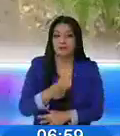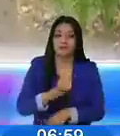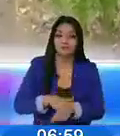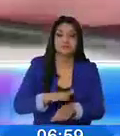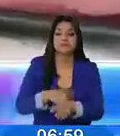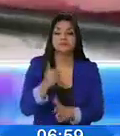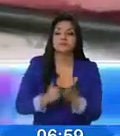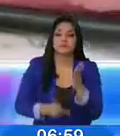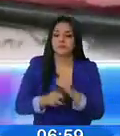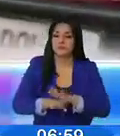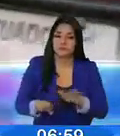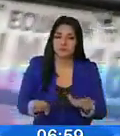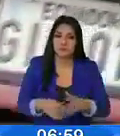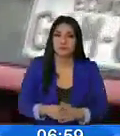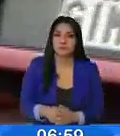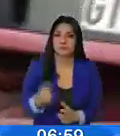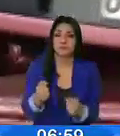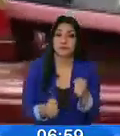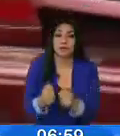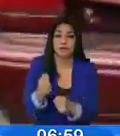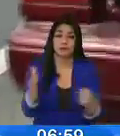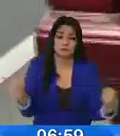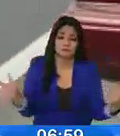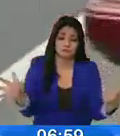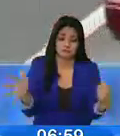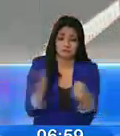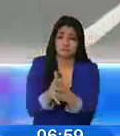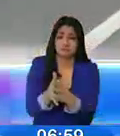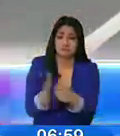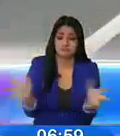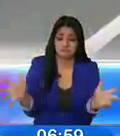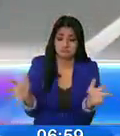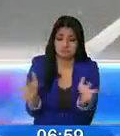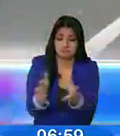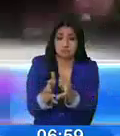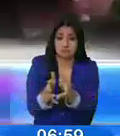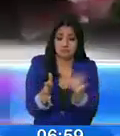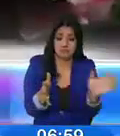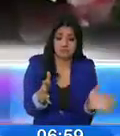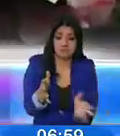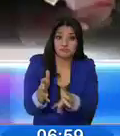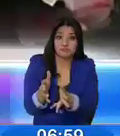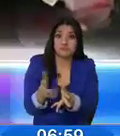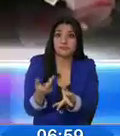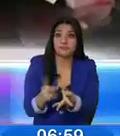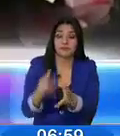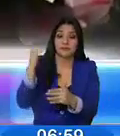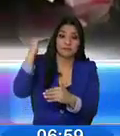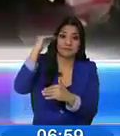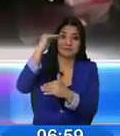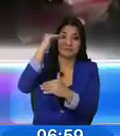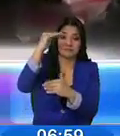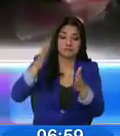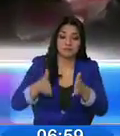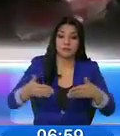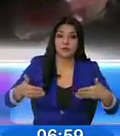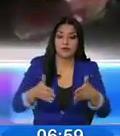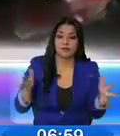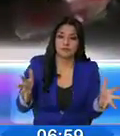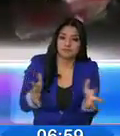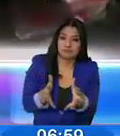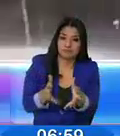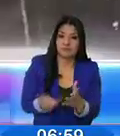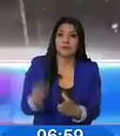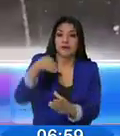causas del incidente. El automotor quedó con la carrocería destrozada en las partes laterales, también en el techo y en las puertas, mientras que en